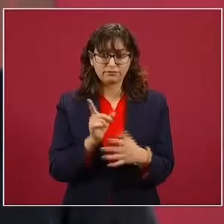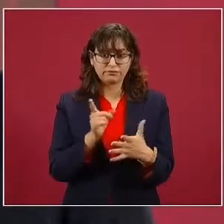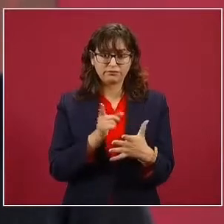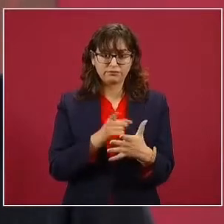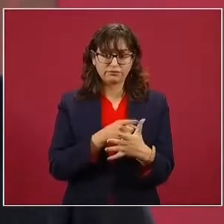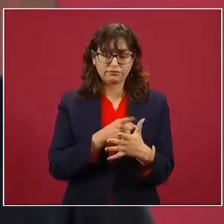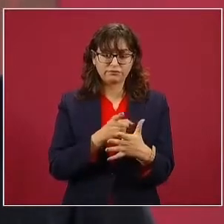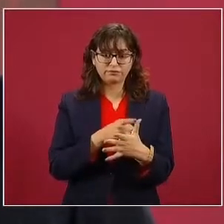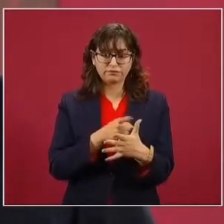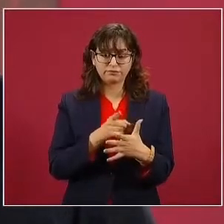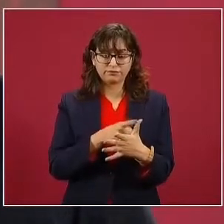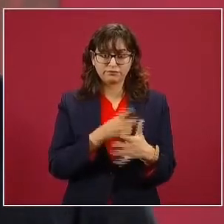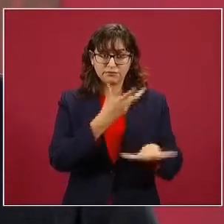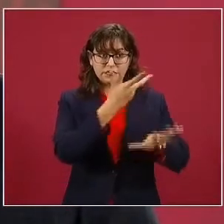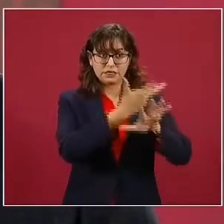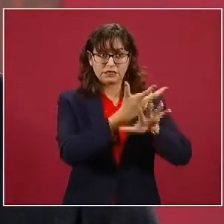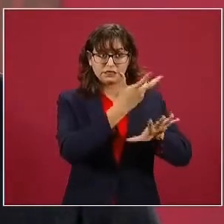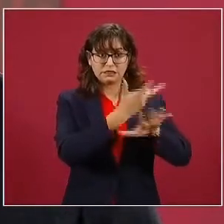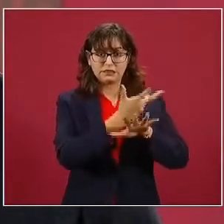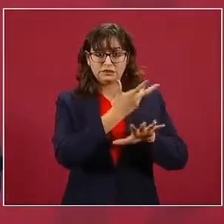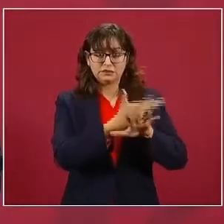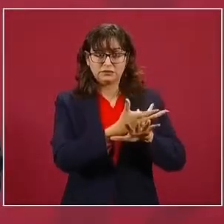menos fallecidos que en Estados Unidos.